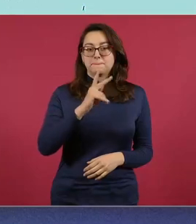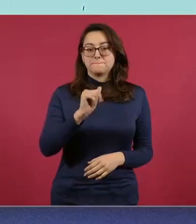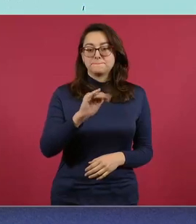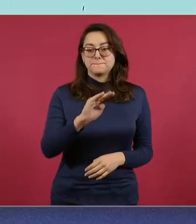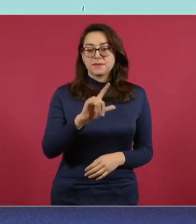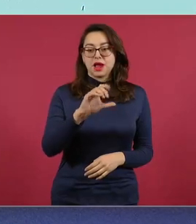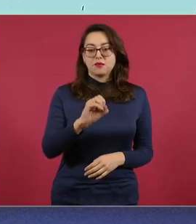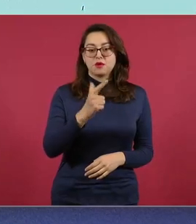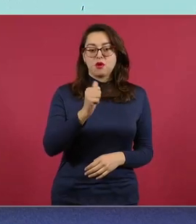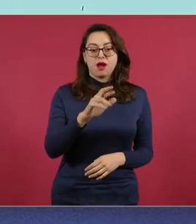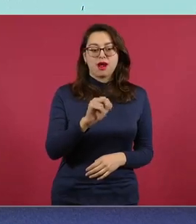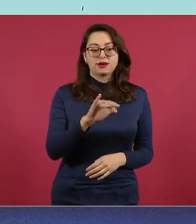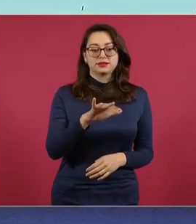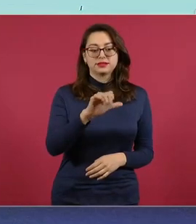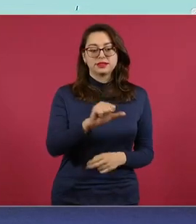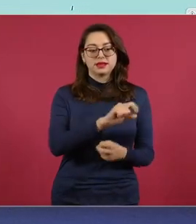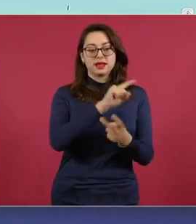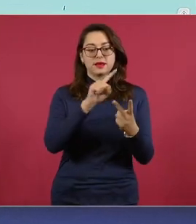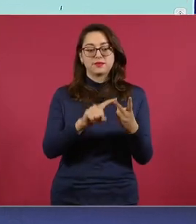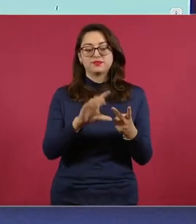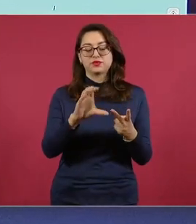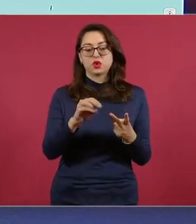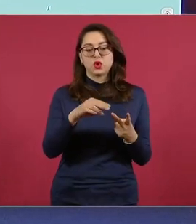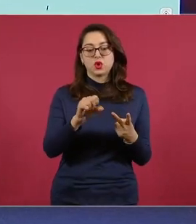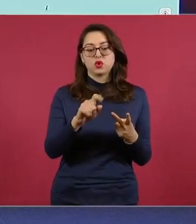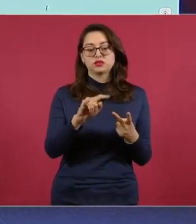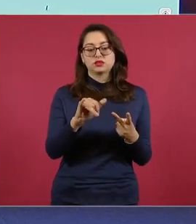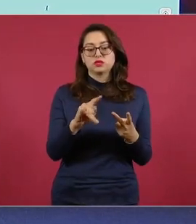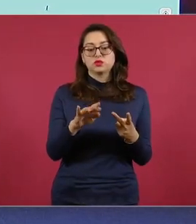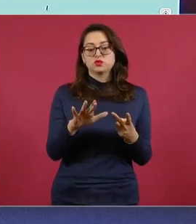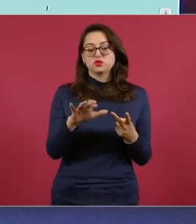está, ¿cómo se llama la entrada a Calakmul?